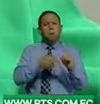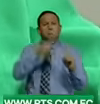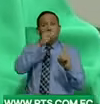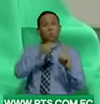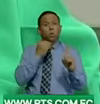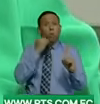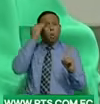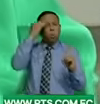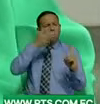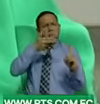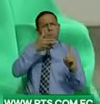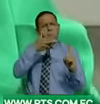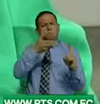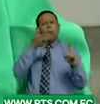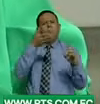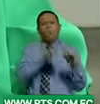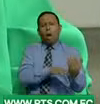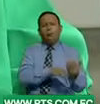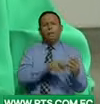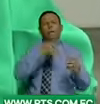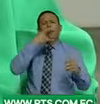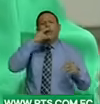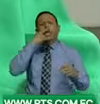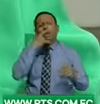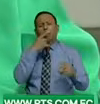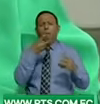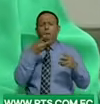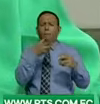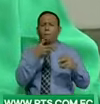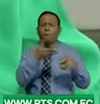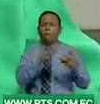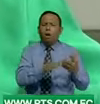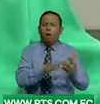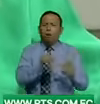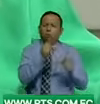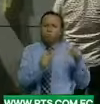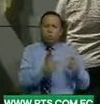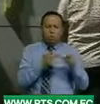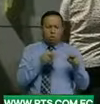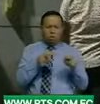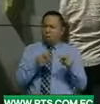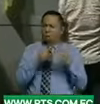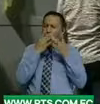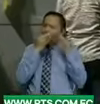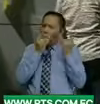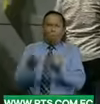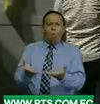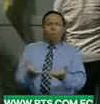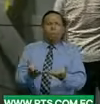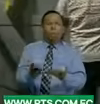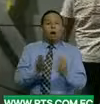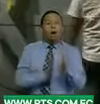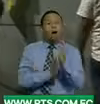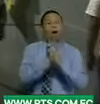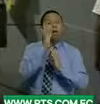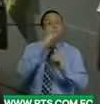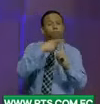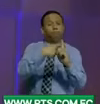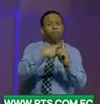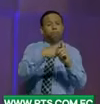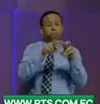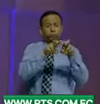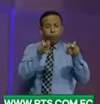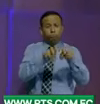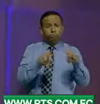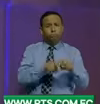persona adulta y un menor, que es lo que repudia la comunidad el día de hoy. El ataque dentro del templo religioso donde se